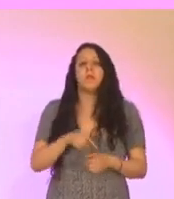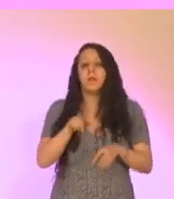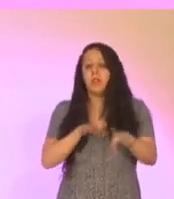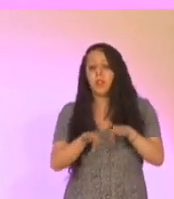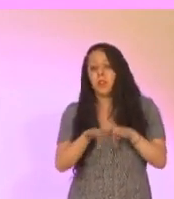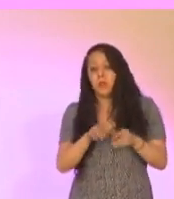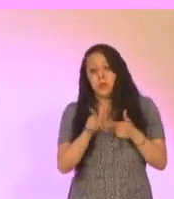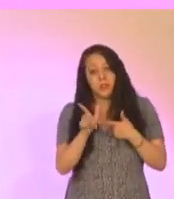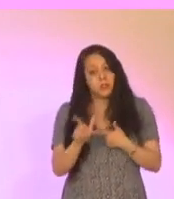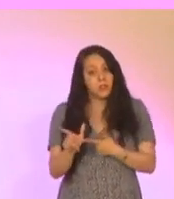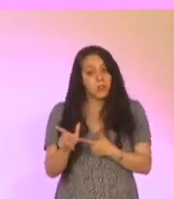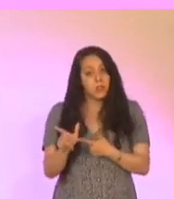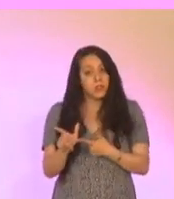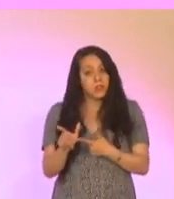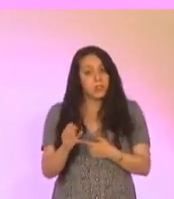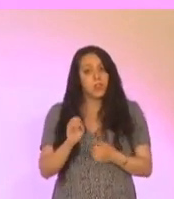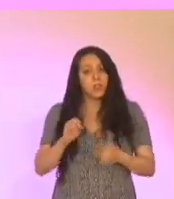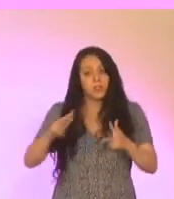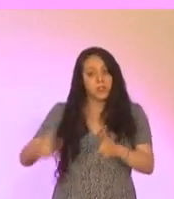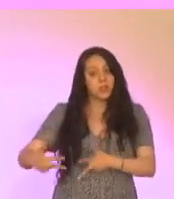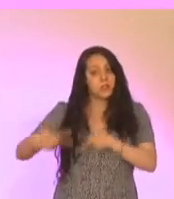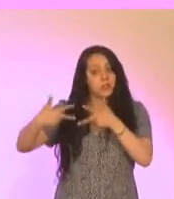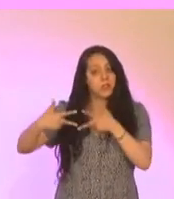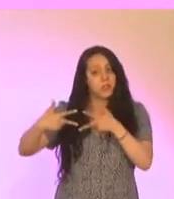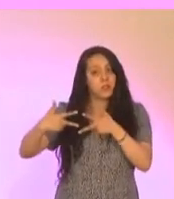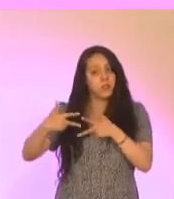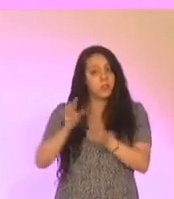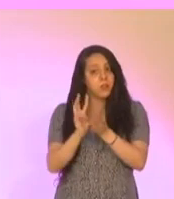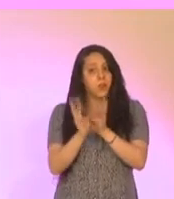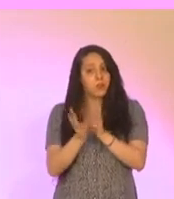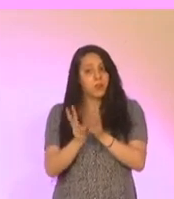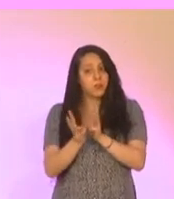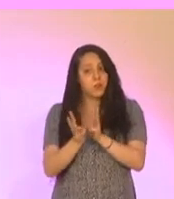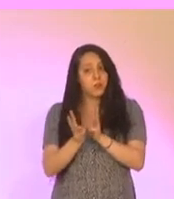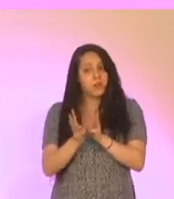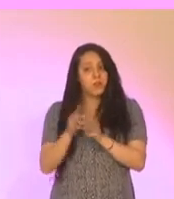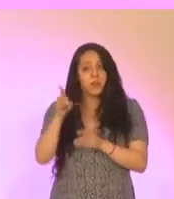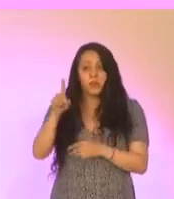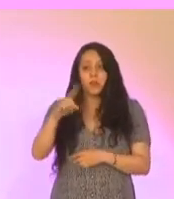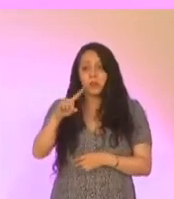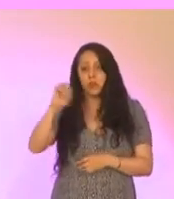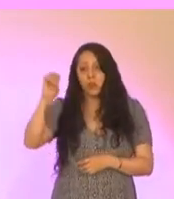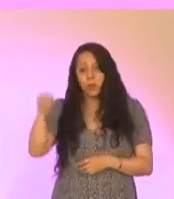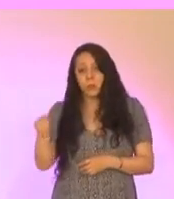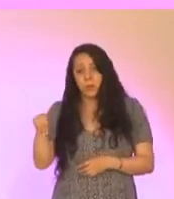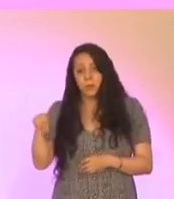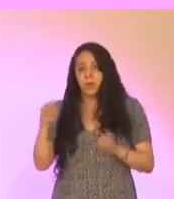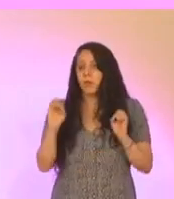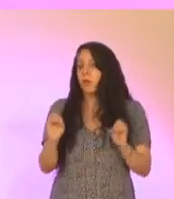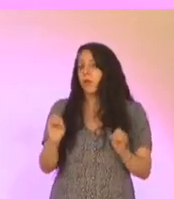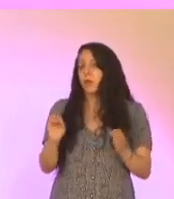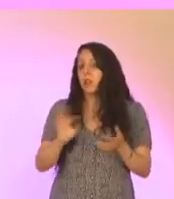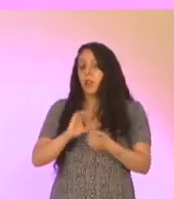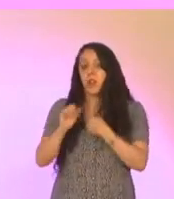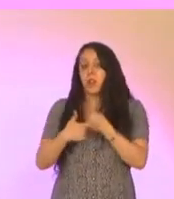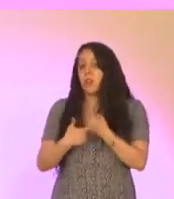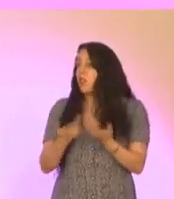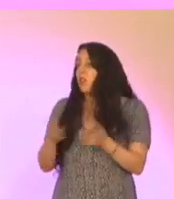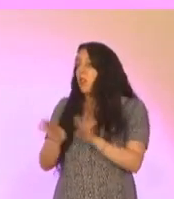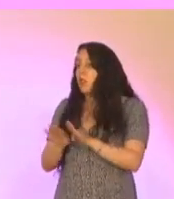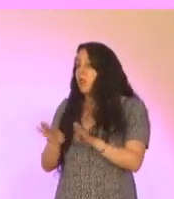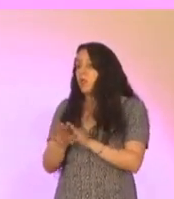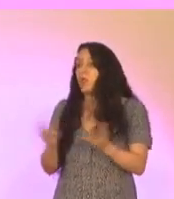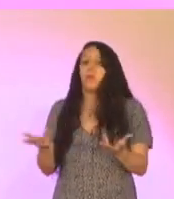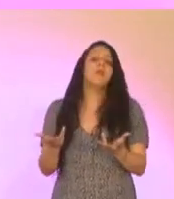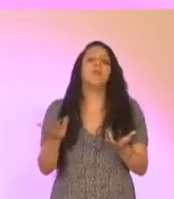la distancia apuró whatsapp apuros un apuro skype y pues la cosa fue que si pudimos en